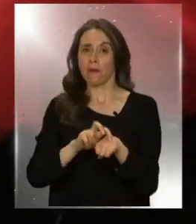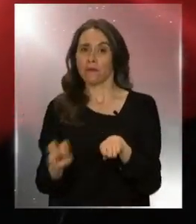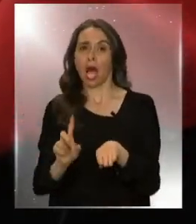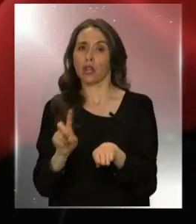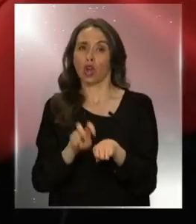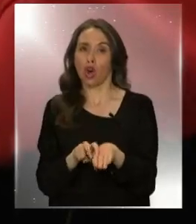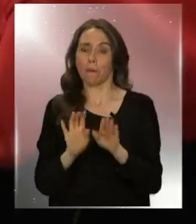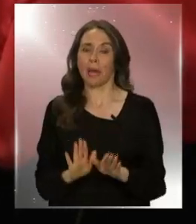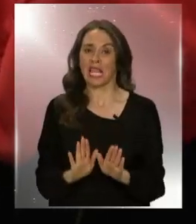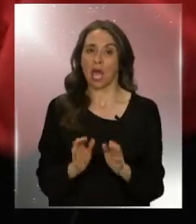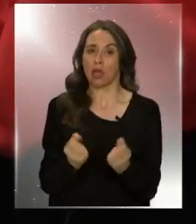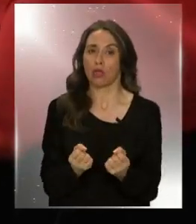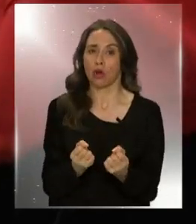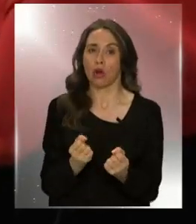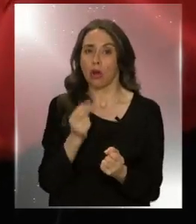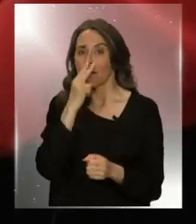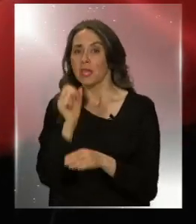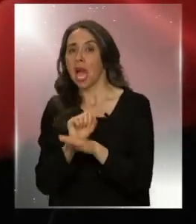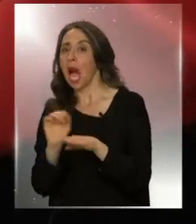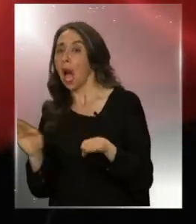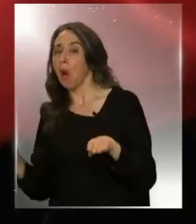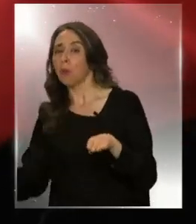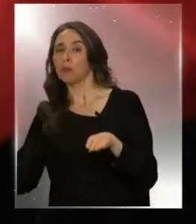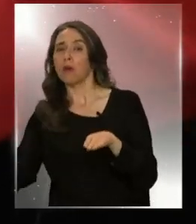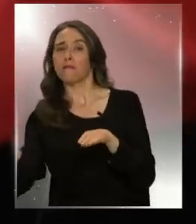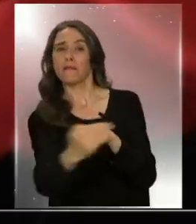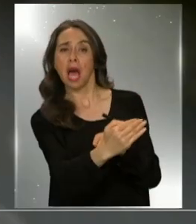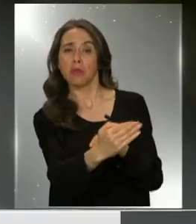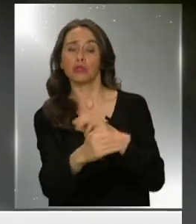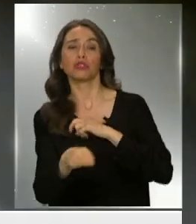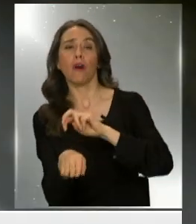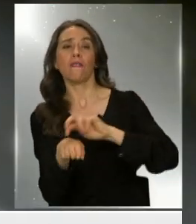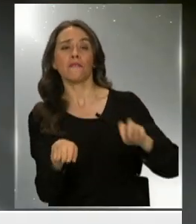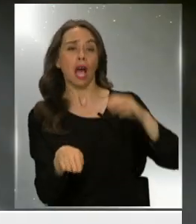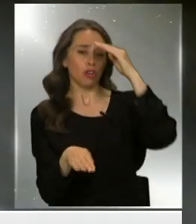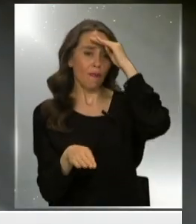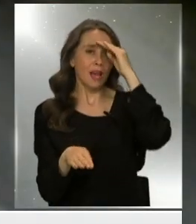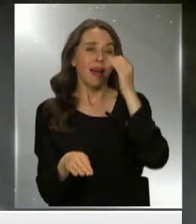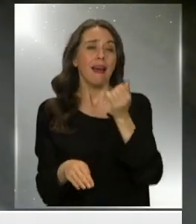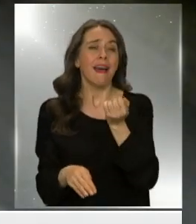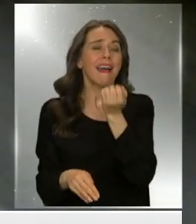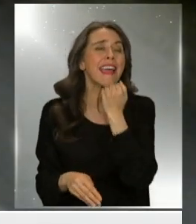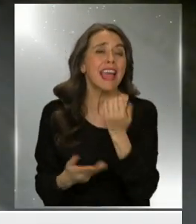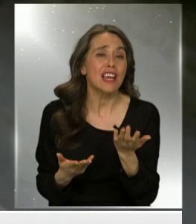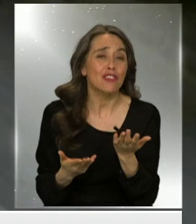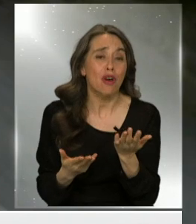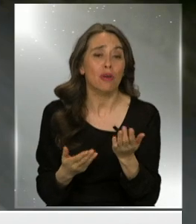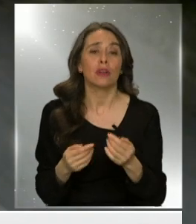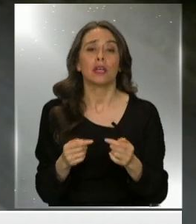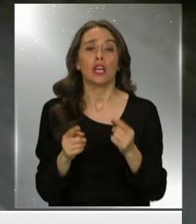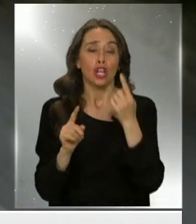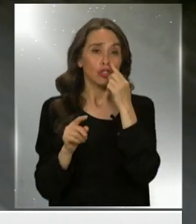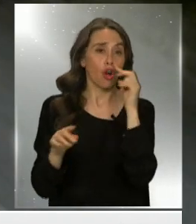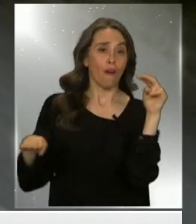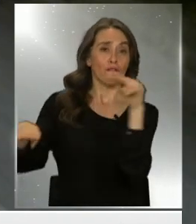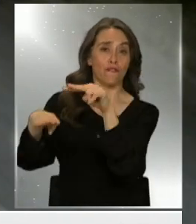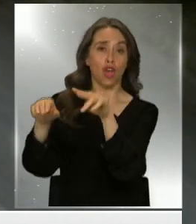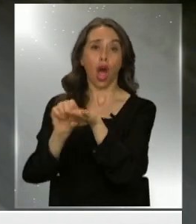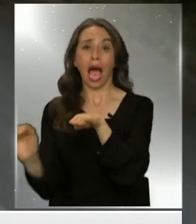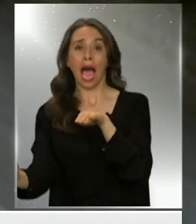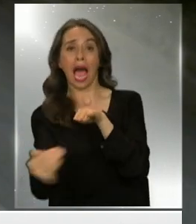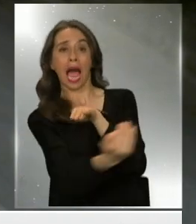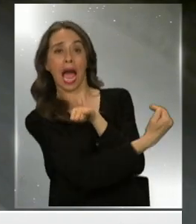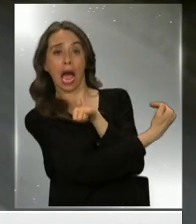el auto pero vi que iba a doblar así que trabaje con confianza tras su error fuera del alcance de su vista el vehículo sospechoso